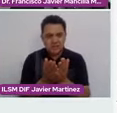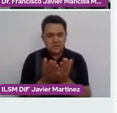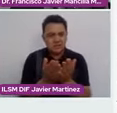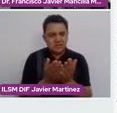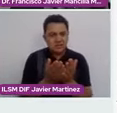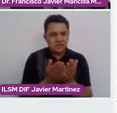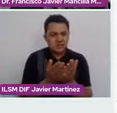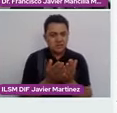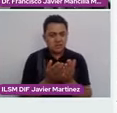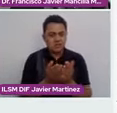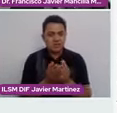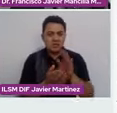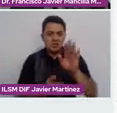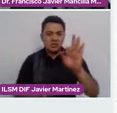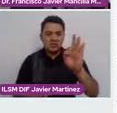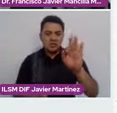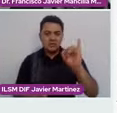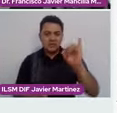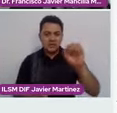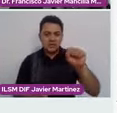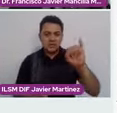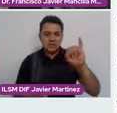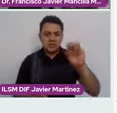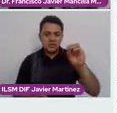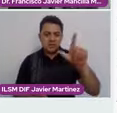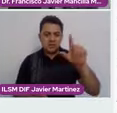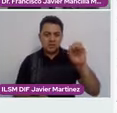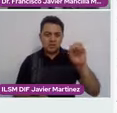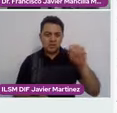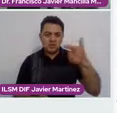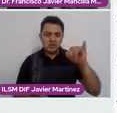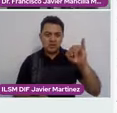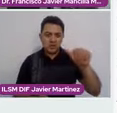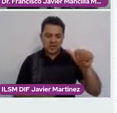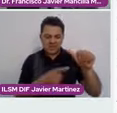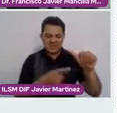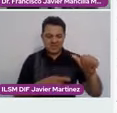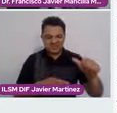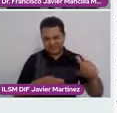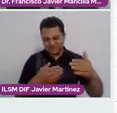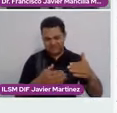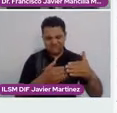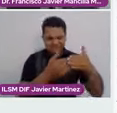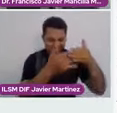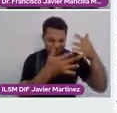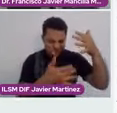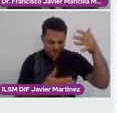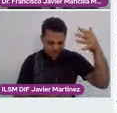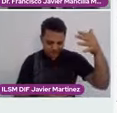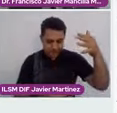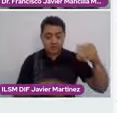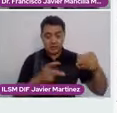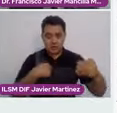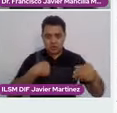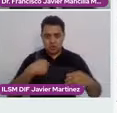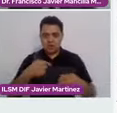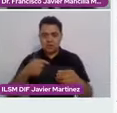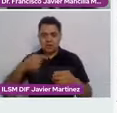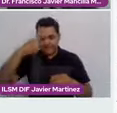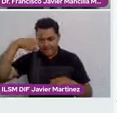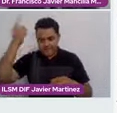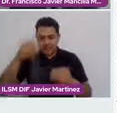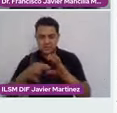muy extensos. Pero esta es una manera sencilla de explicárselos cómo funciona nuestro oído. Bien,